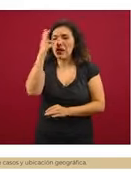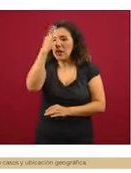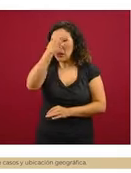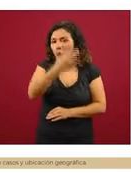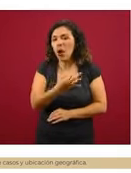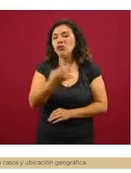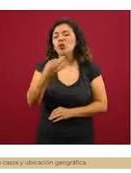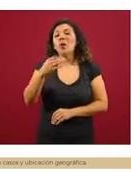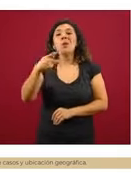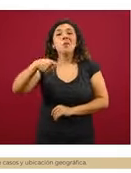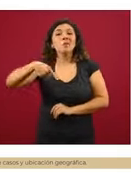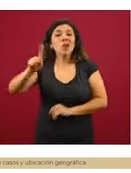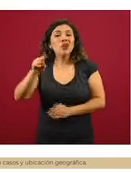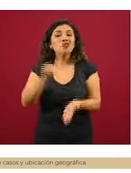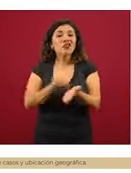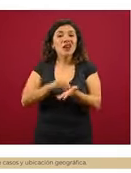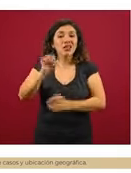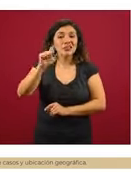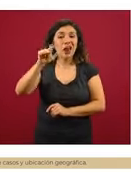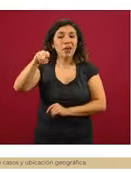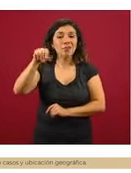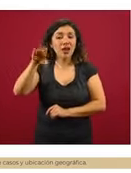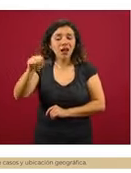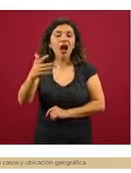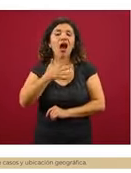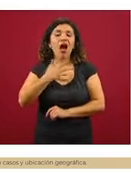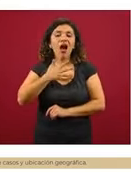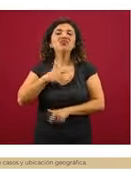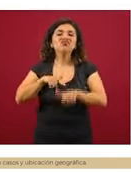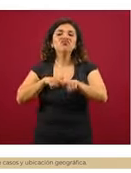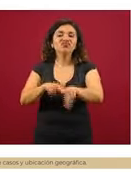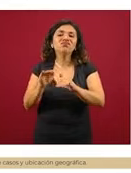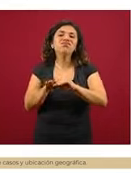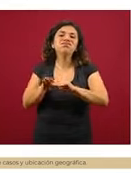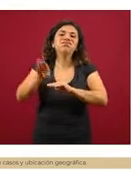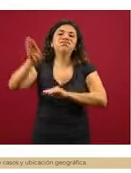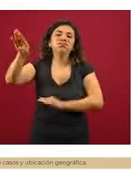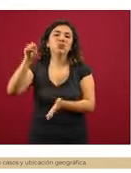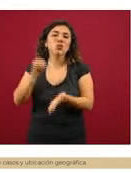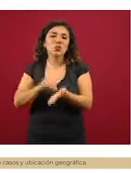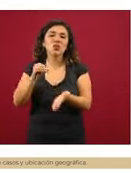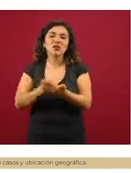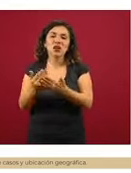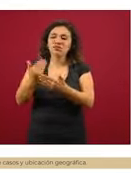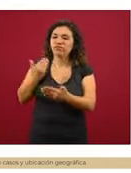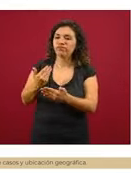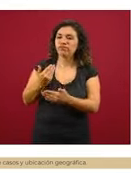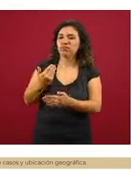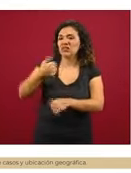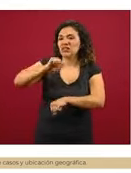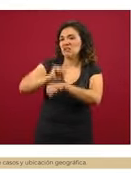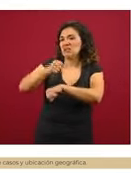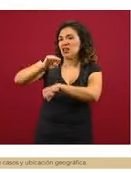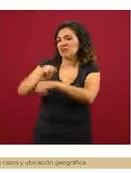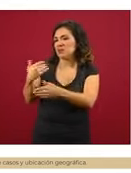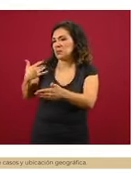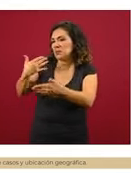Irapuato, más sin embargo Salamanca, Silao y León todavía con una tendencia ascendente en las últimas